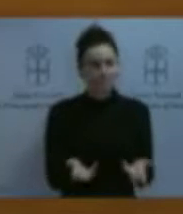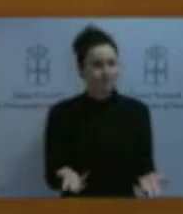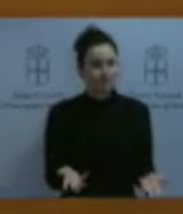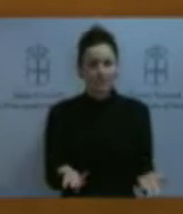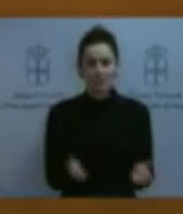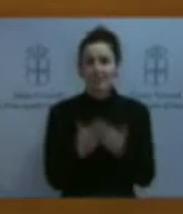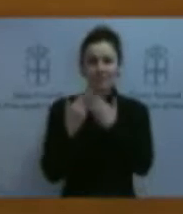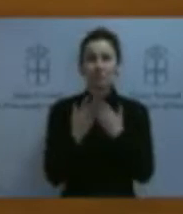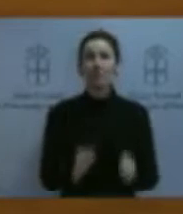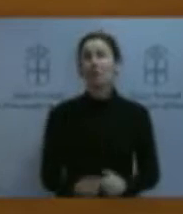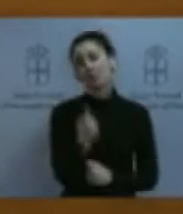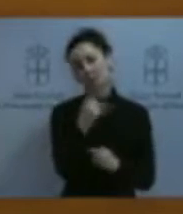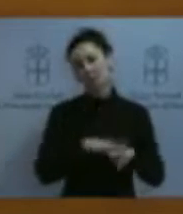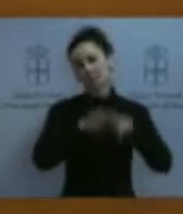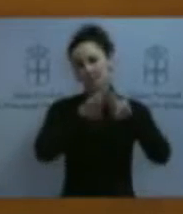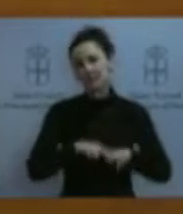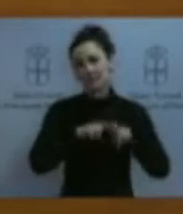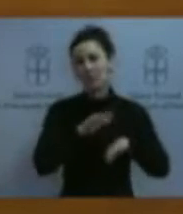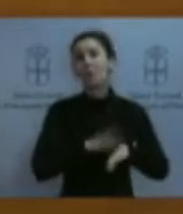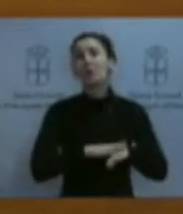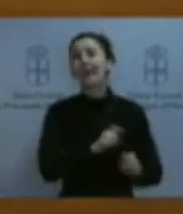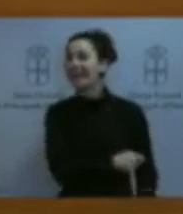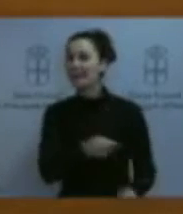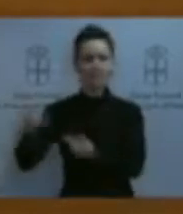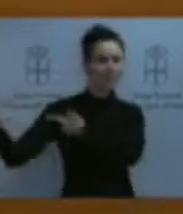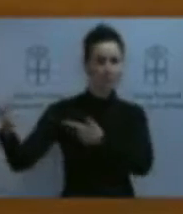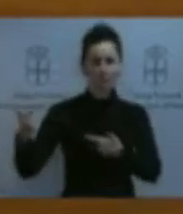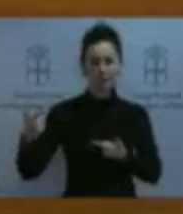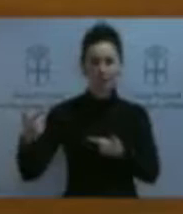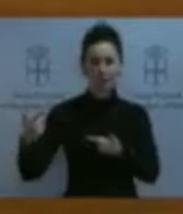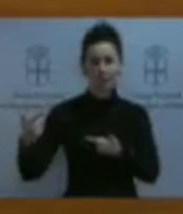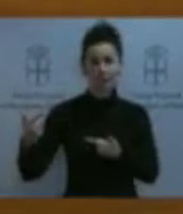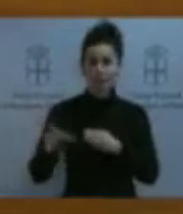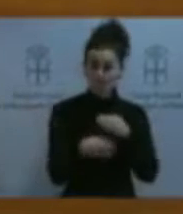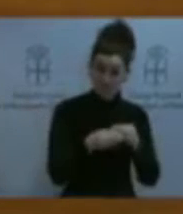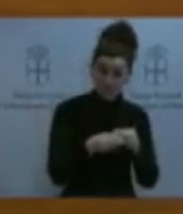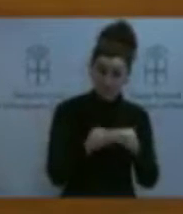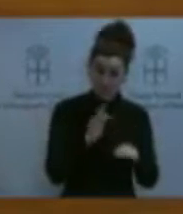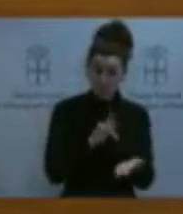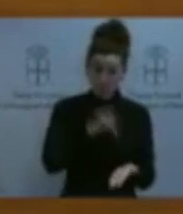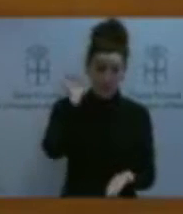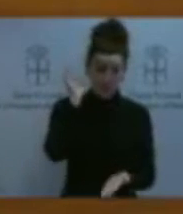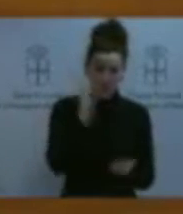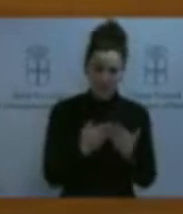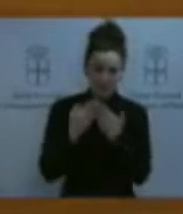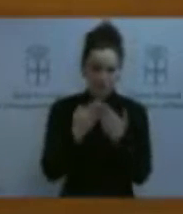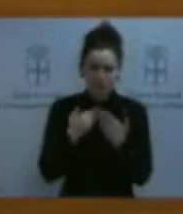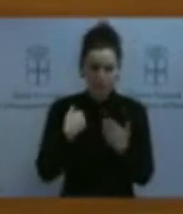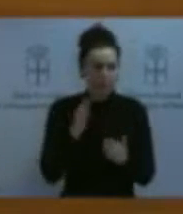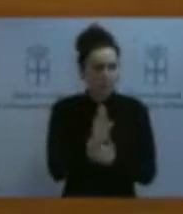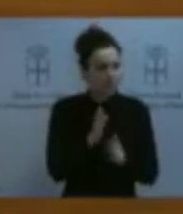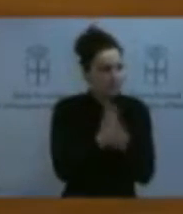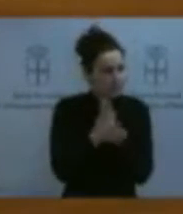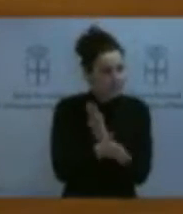migración asturiana. Se rechazó en unas enmiendas de la ponencia que se estudiase cuáles eran las necesidades, cuáles eran las causas, cuál era la disposición para el retorno. No se ha